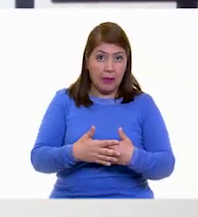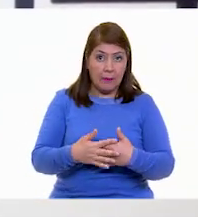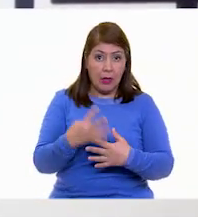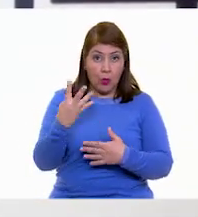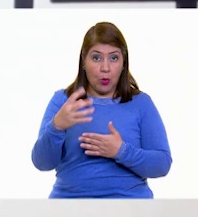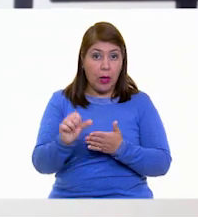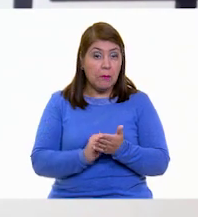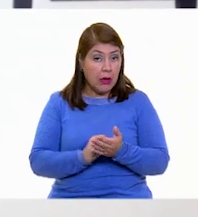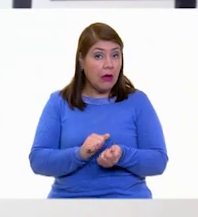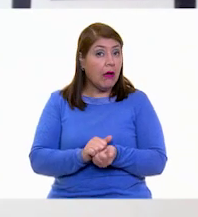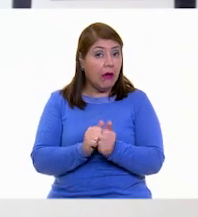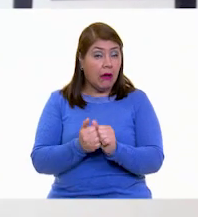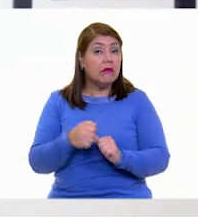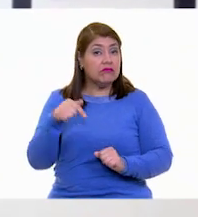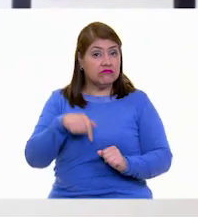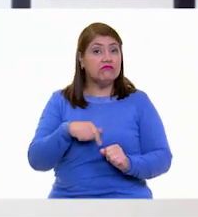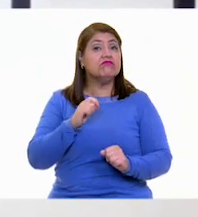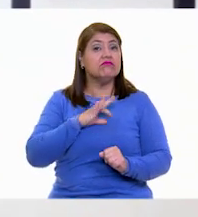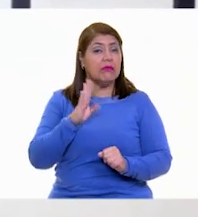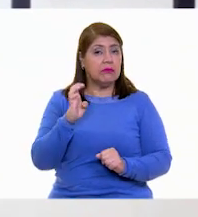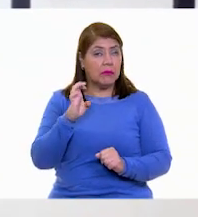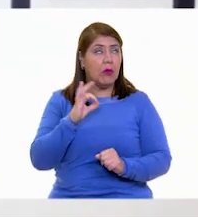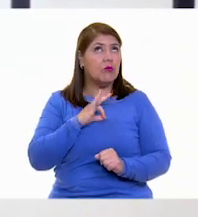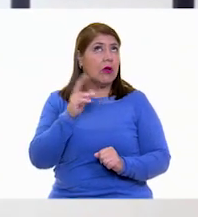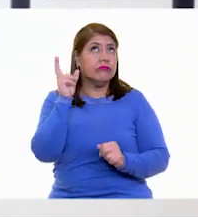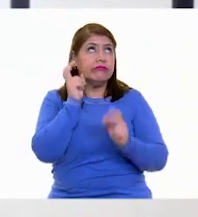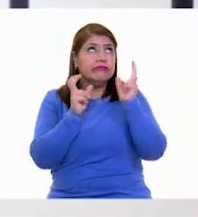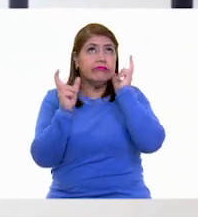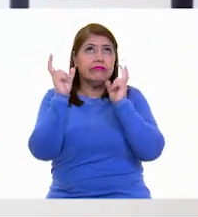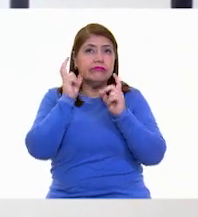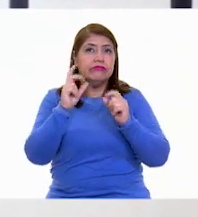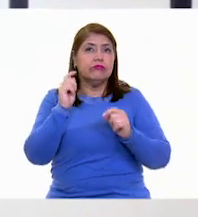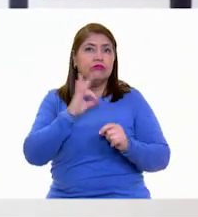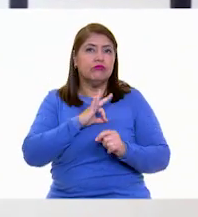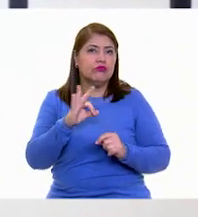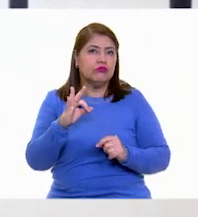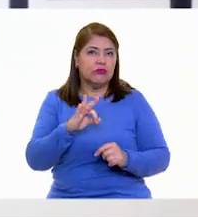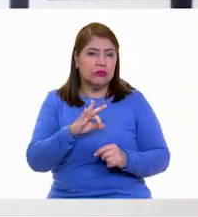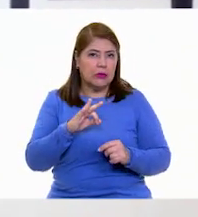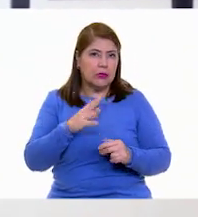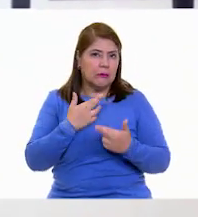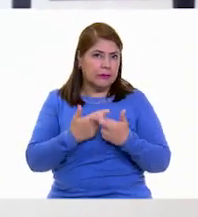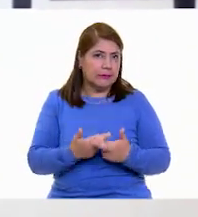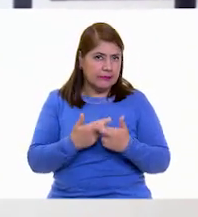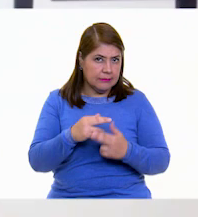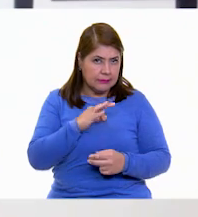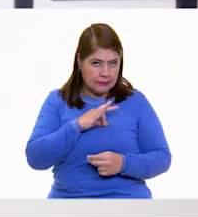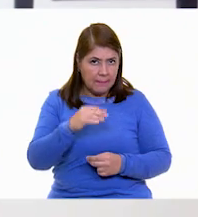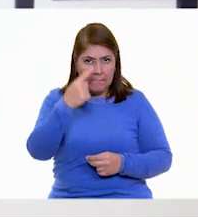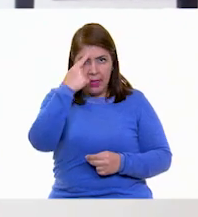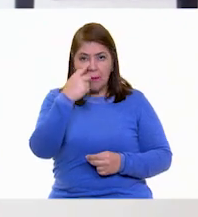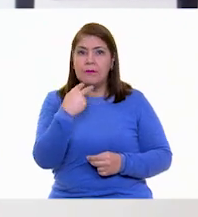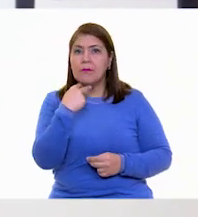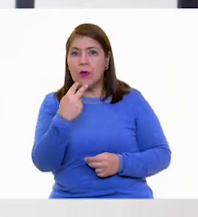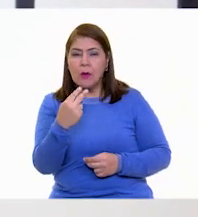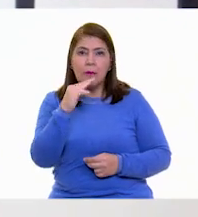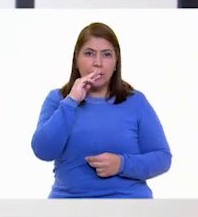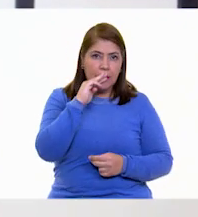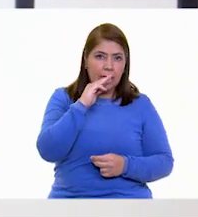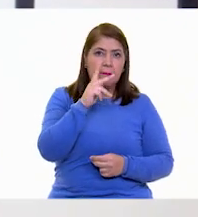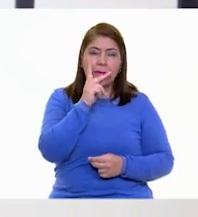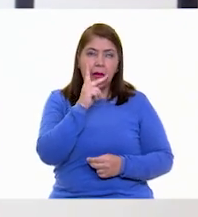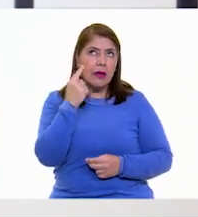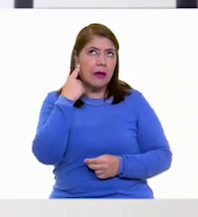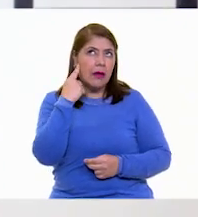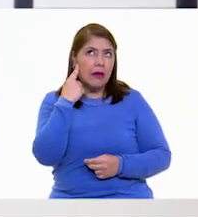4 meses, estamos listos para recibir ondas sonoras y escuchar la voz de papá y de mamá,